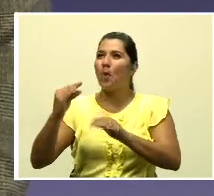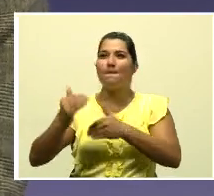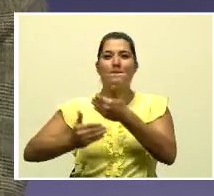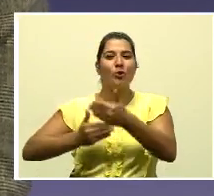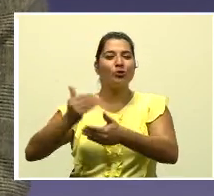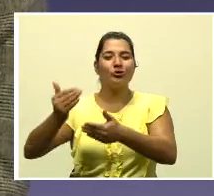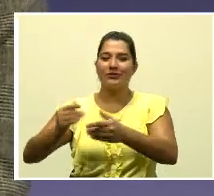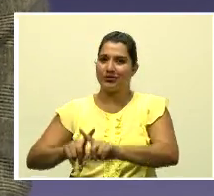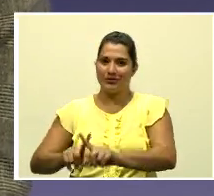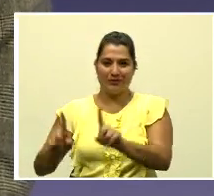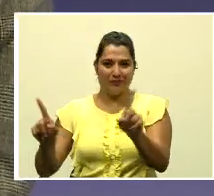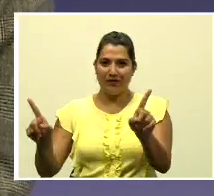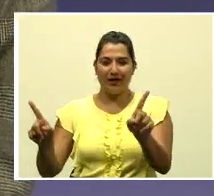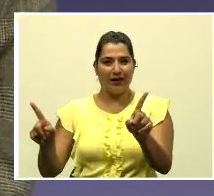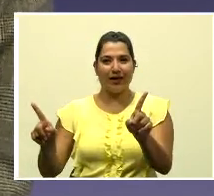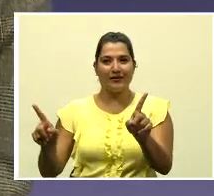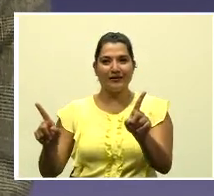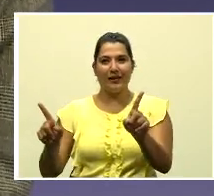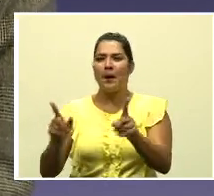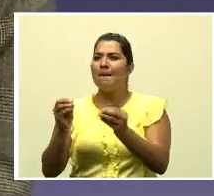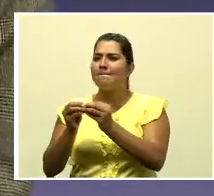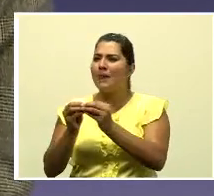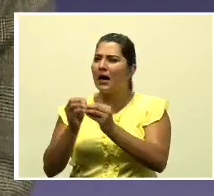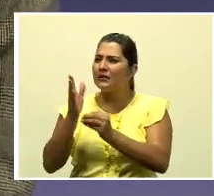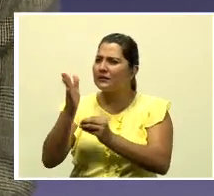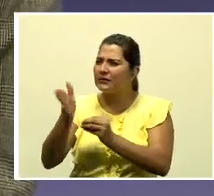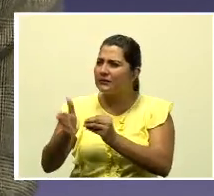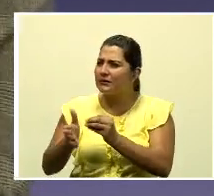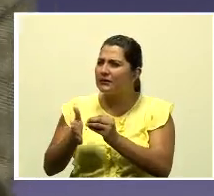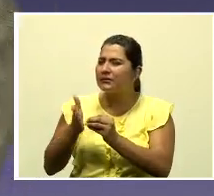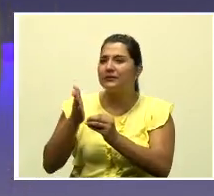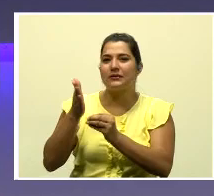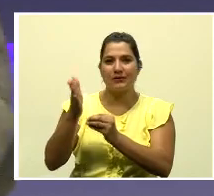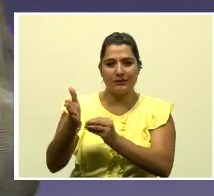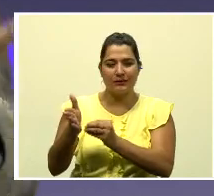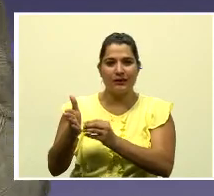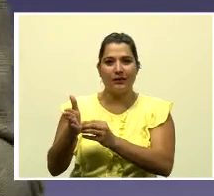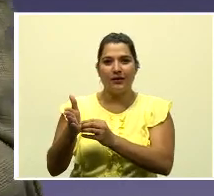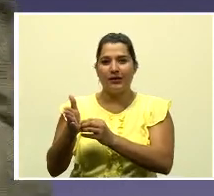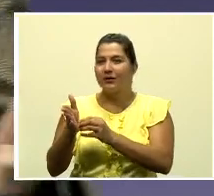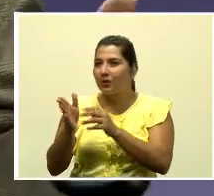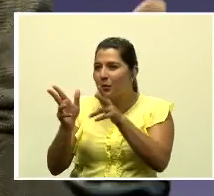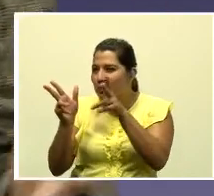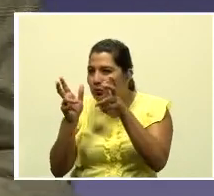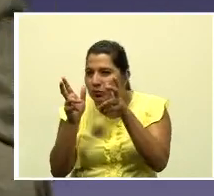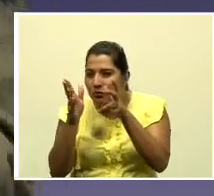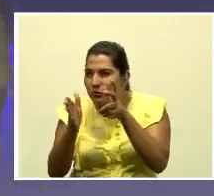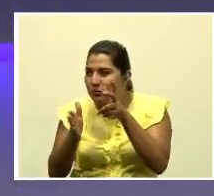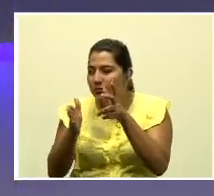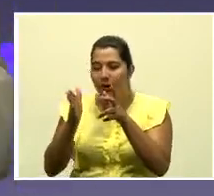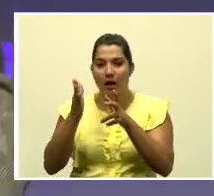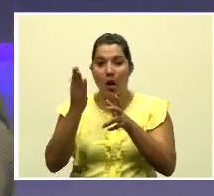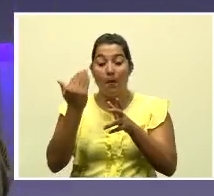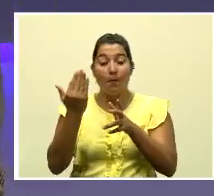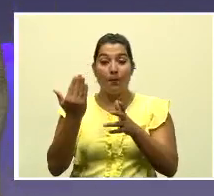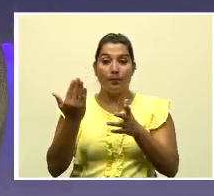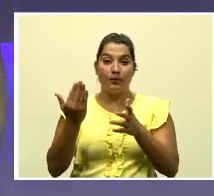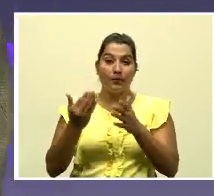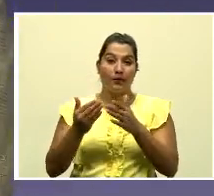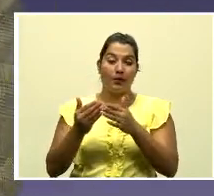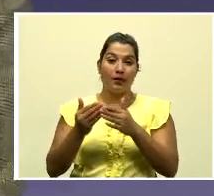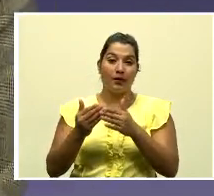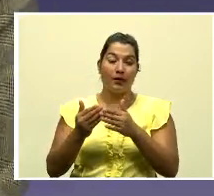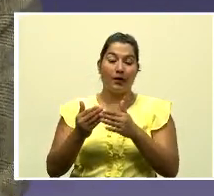ese movimiento del slow food, ¿verdad? Comer despacio, porque en algún momento la gente pues no tenía ni tiempo para